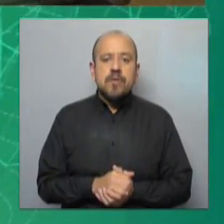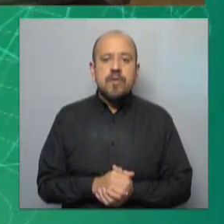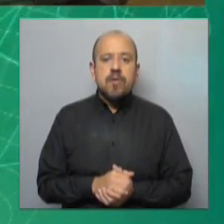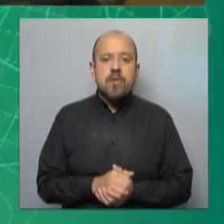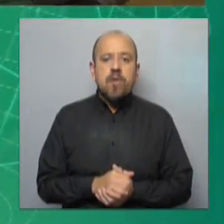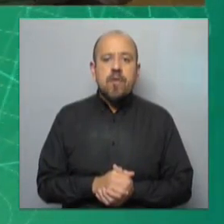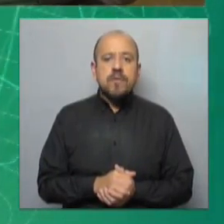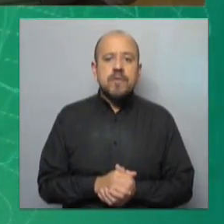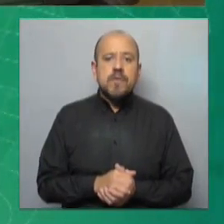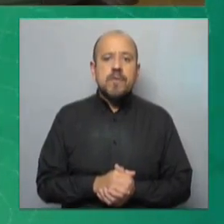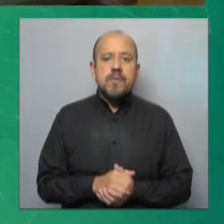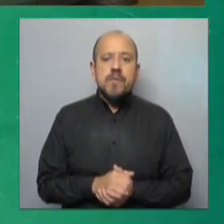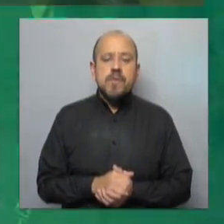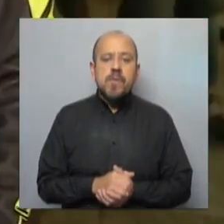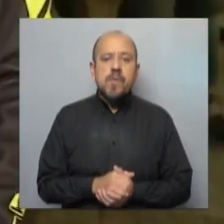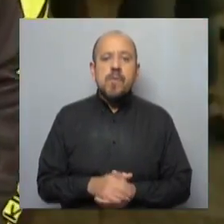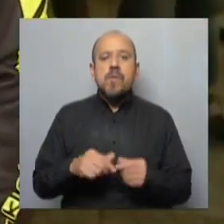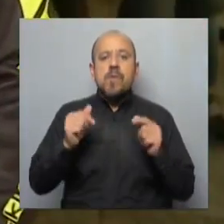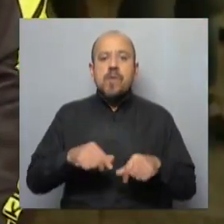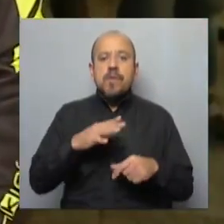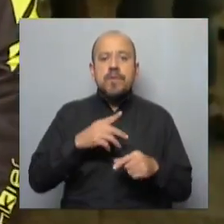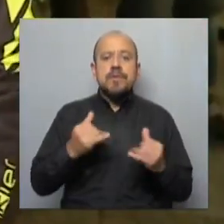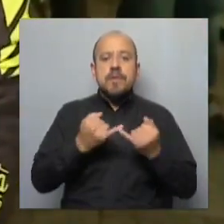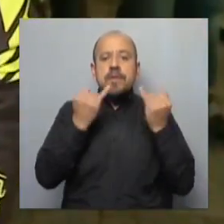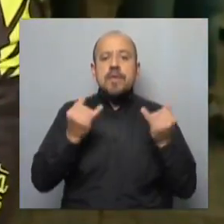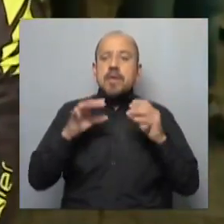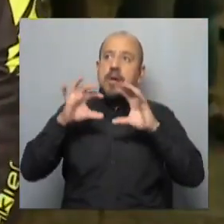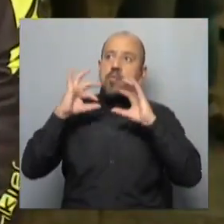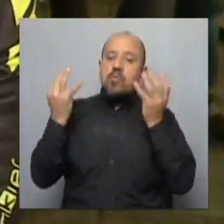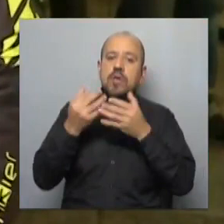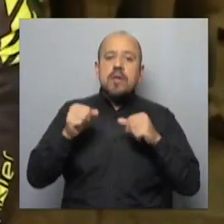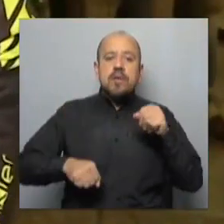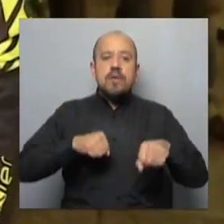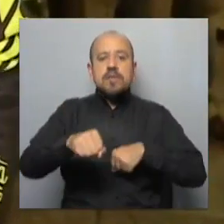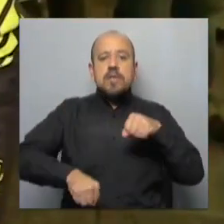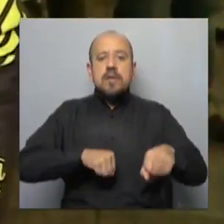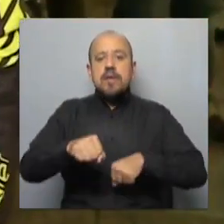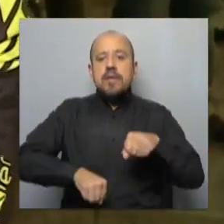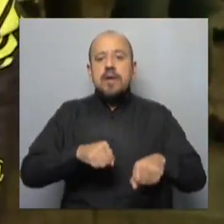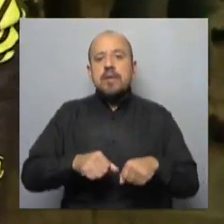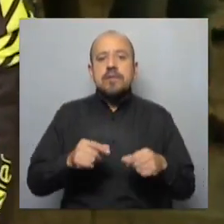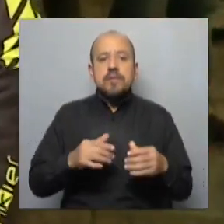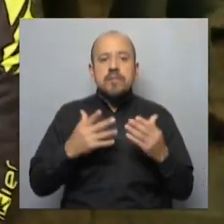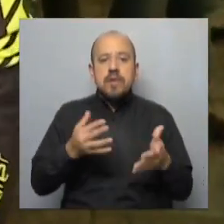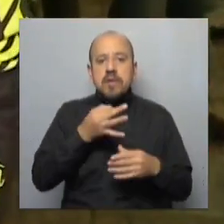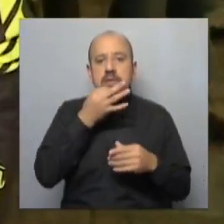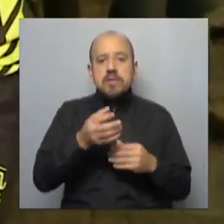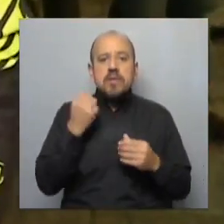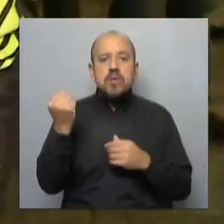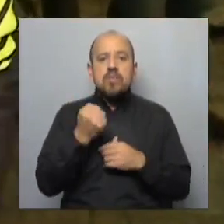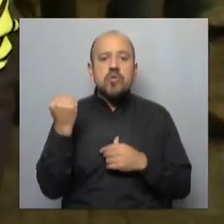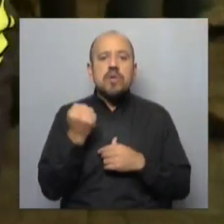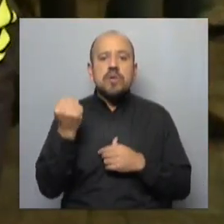bien un poco lo que adelantábamos martín que hoy se conmemora el día mundial de la bicicleta y para hablar un poco de lo que es la importancia que